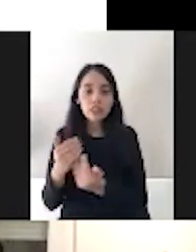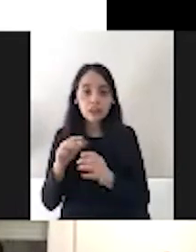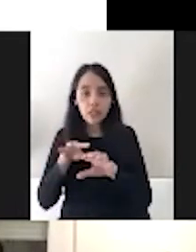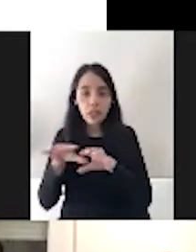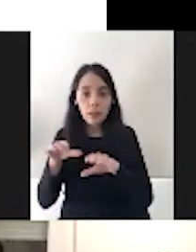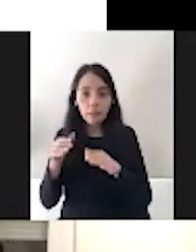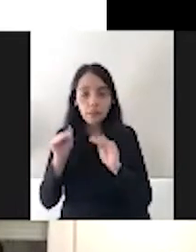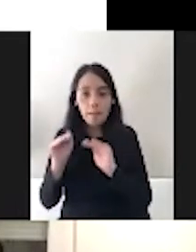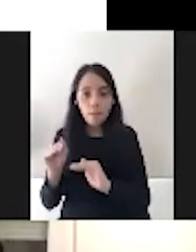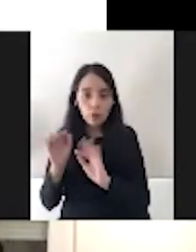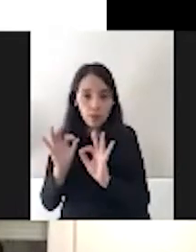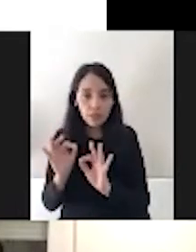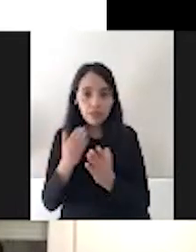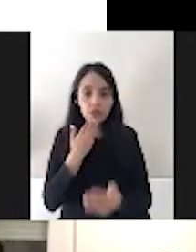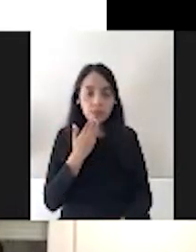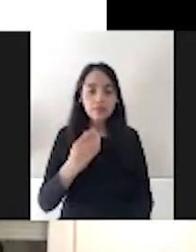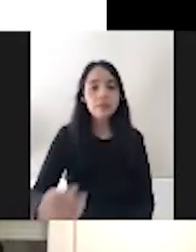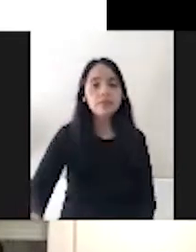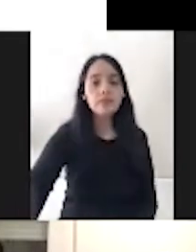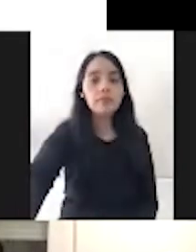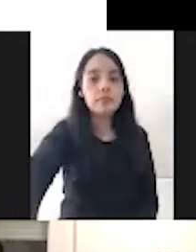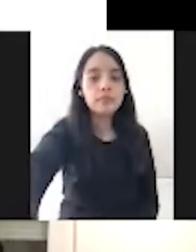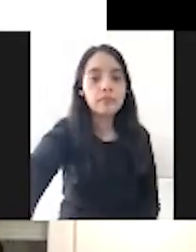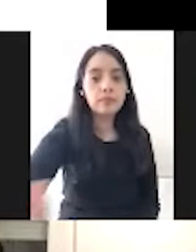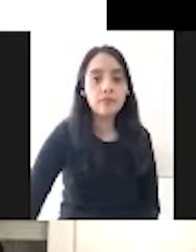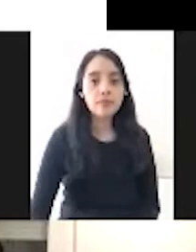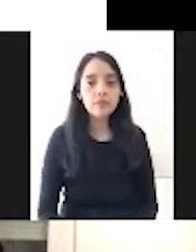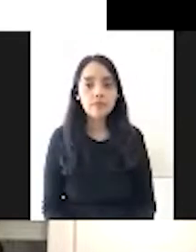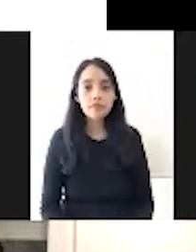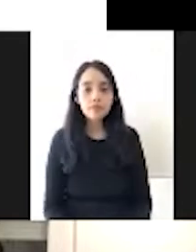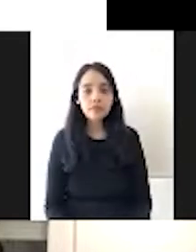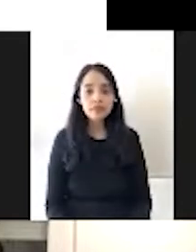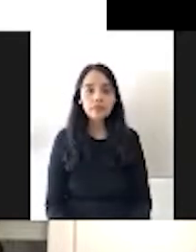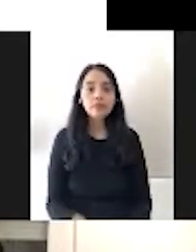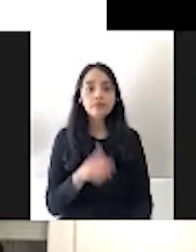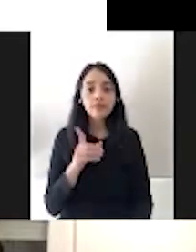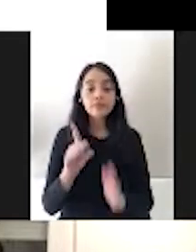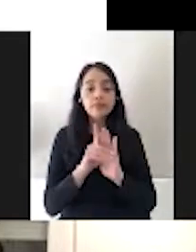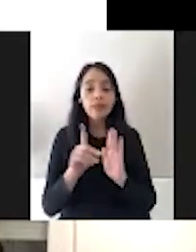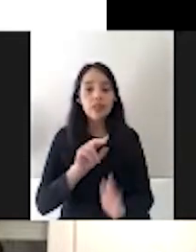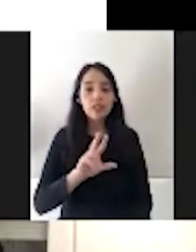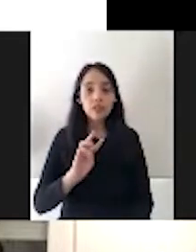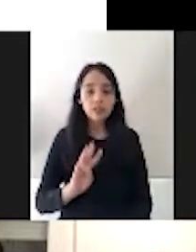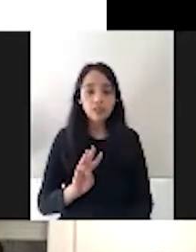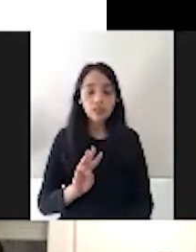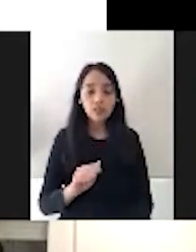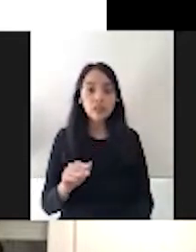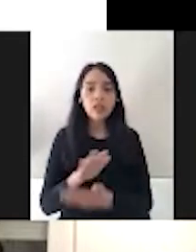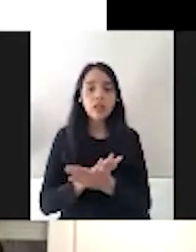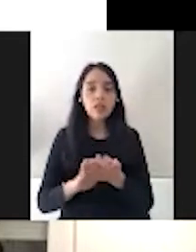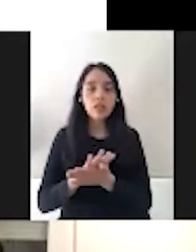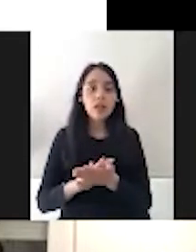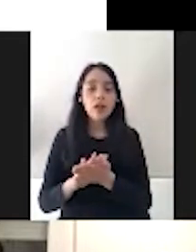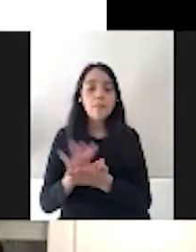este sentido, el decreto 83 toma como ejemplo o da como recomendaciones el uso del DUA, del Diseño Universal